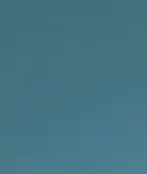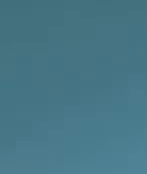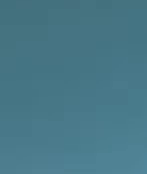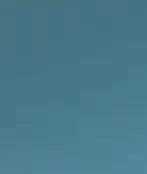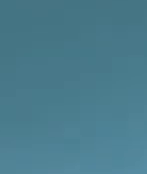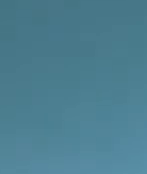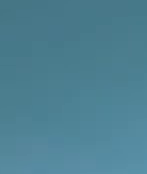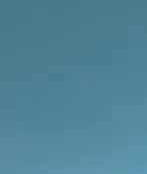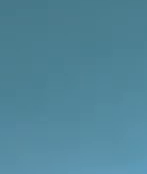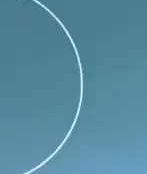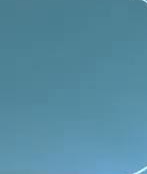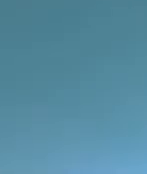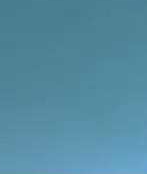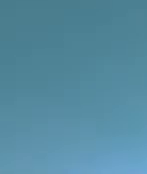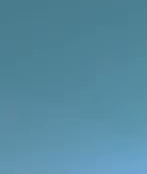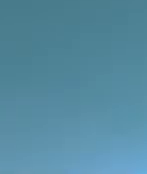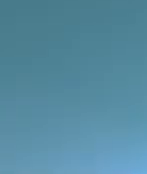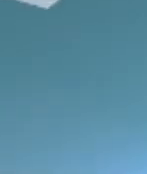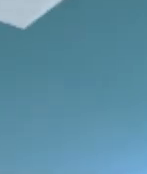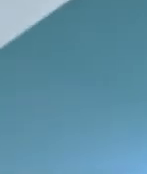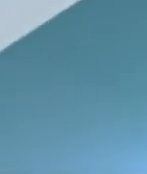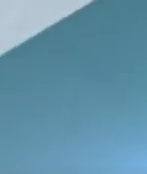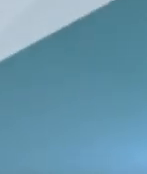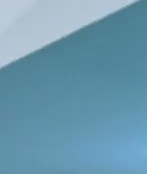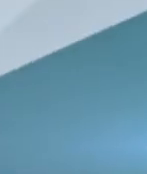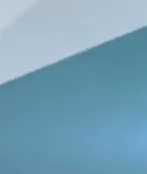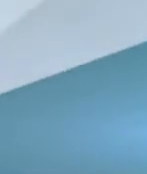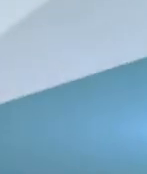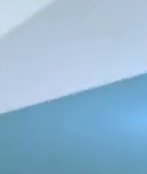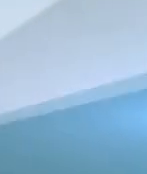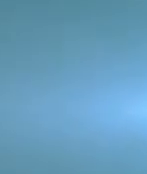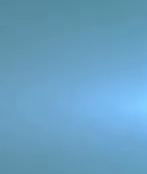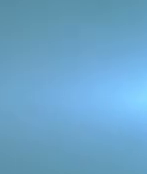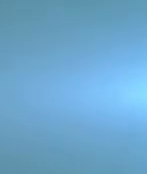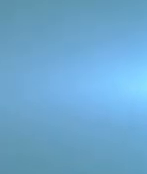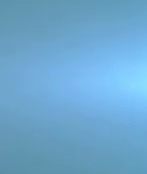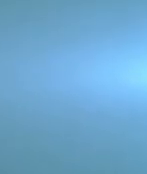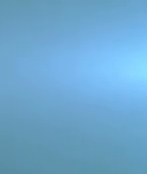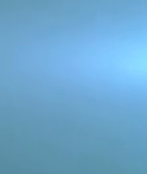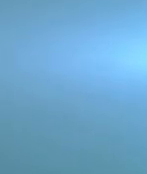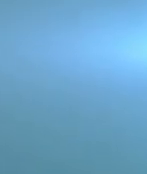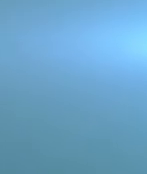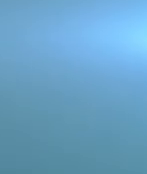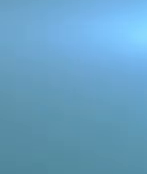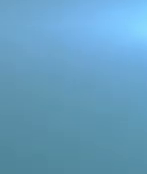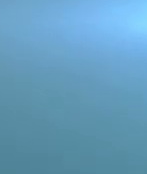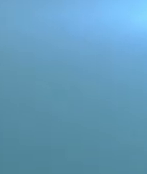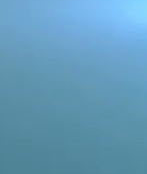Federación. El Gran Impostor, dirigida por Philip Martin. Martes 19 de agosto,